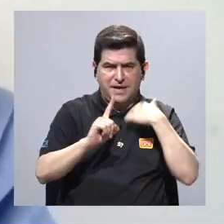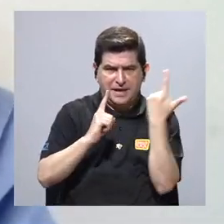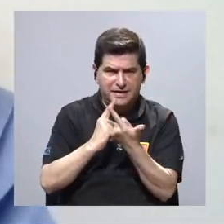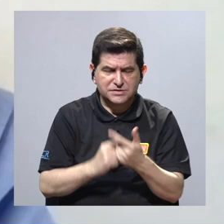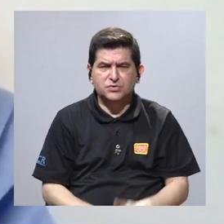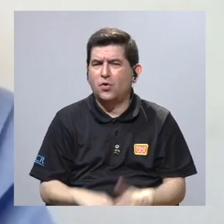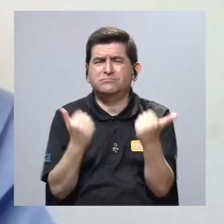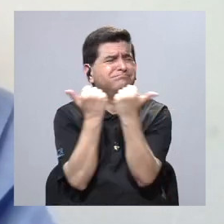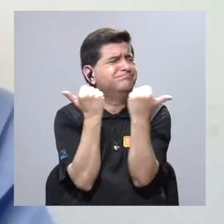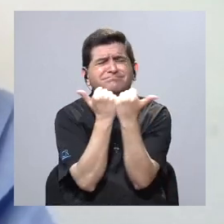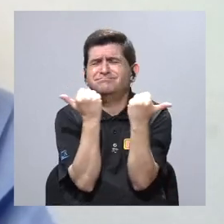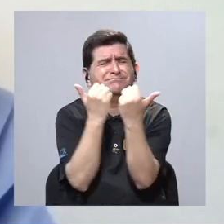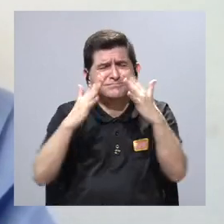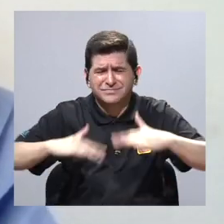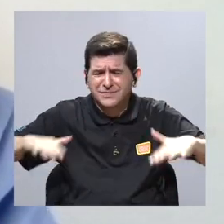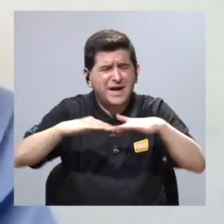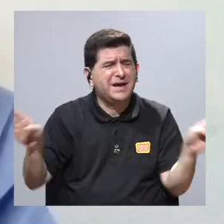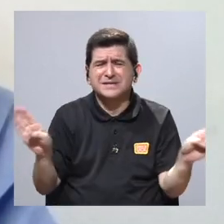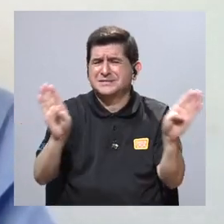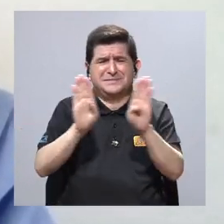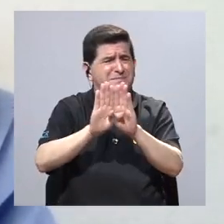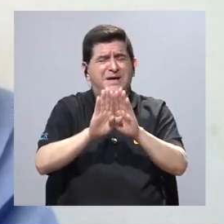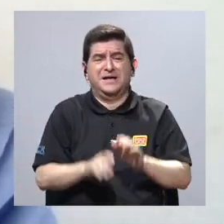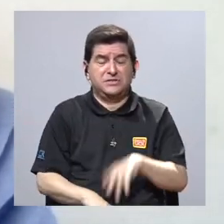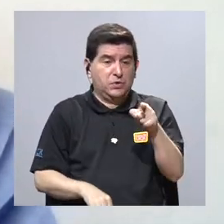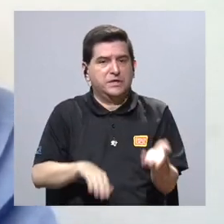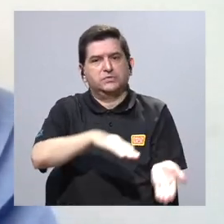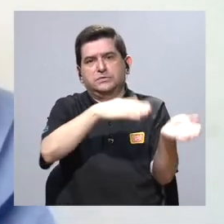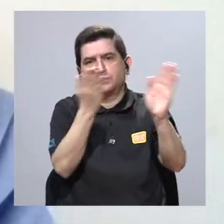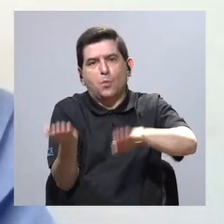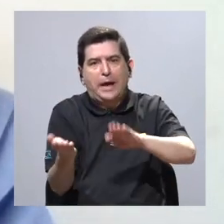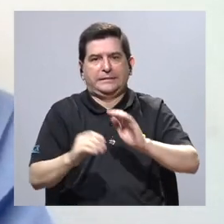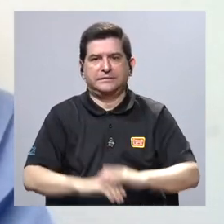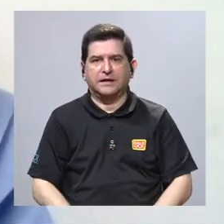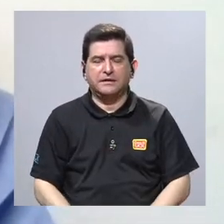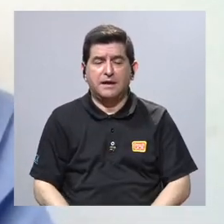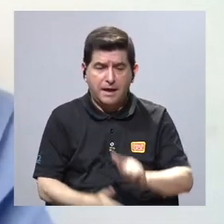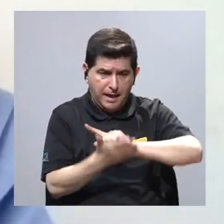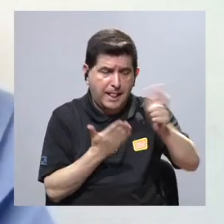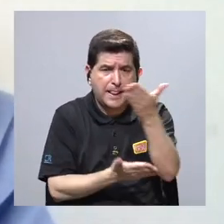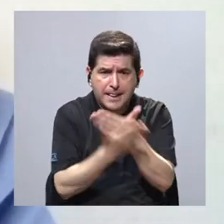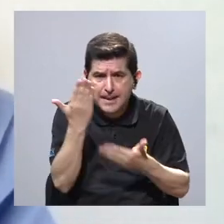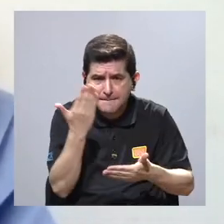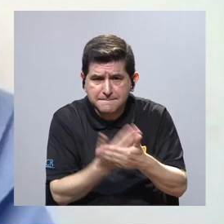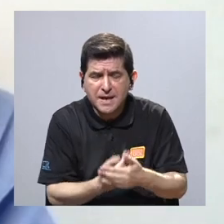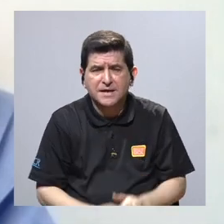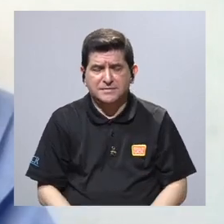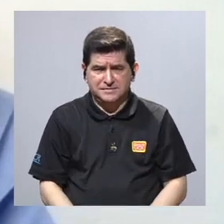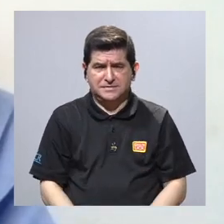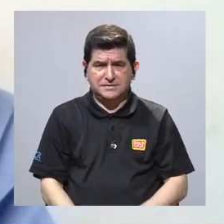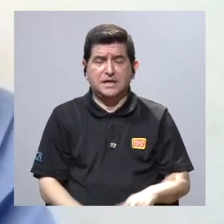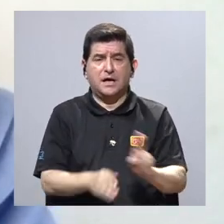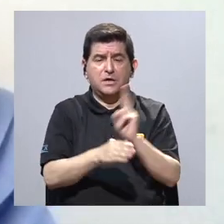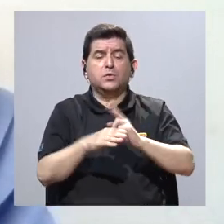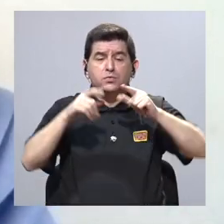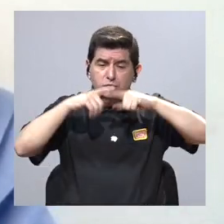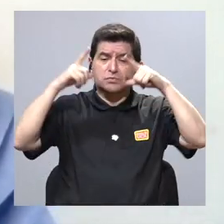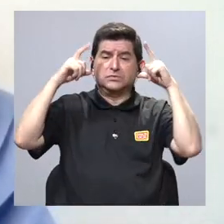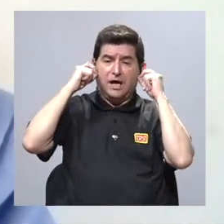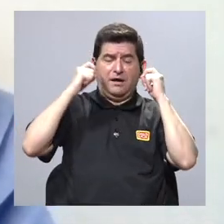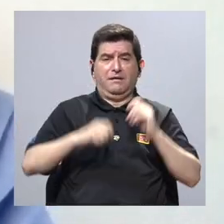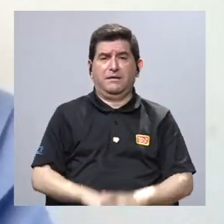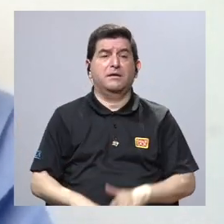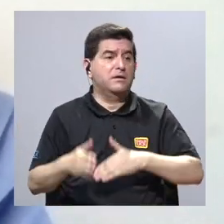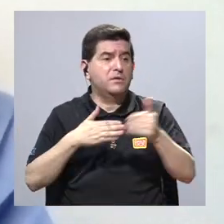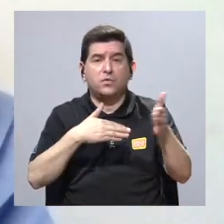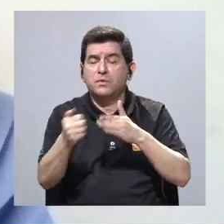aglomeremos, por favor, en espacios cerrados, eso es mortal. Lavémonos las manos, desinfectémonos y usemos la mascarilla aun